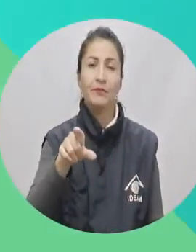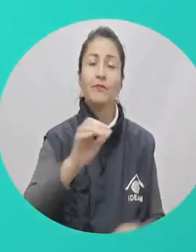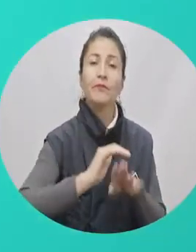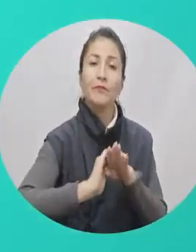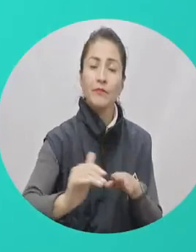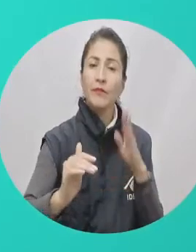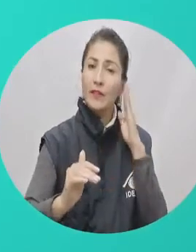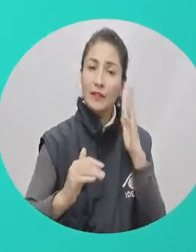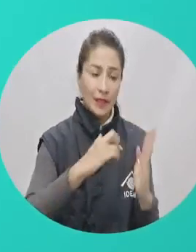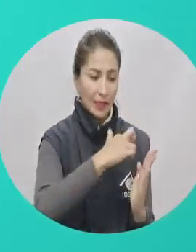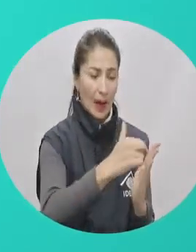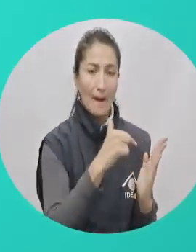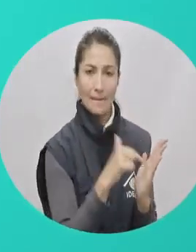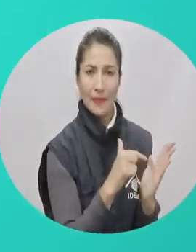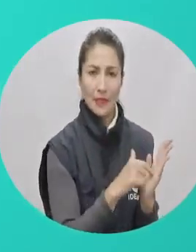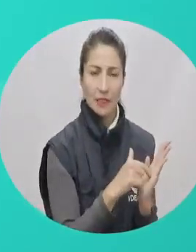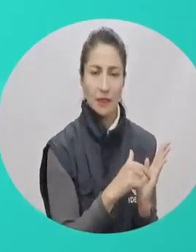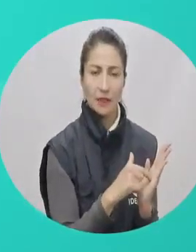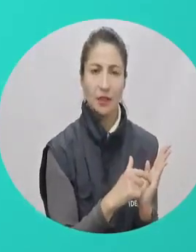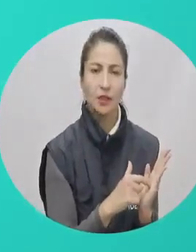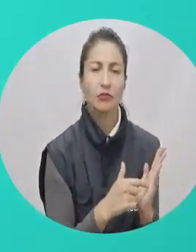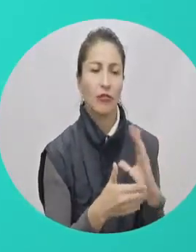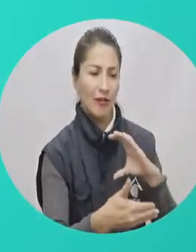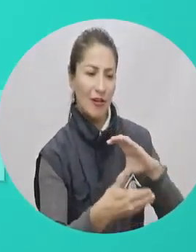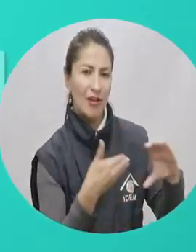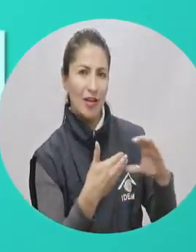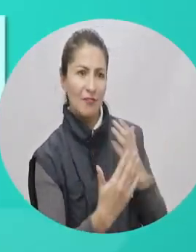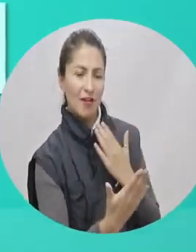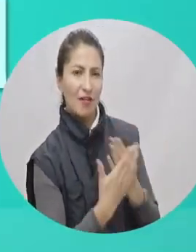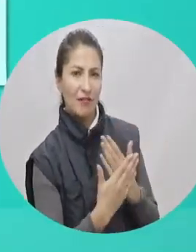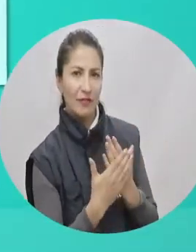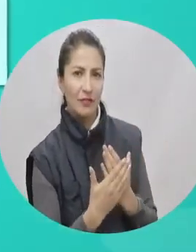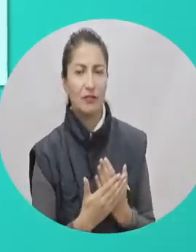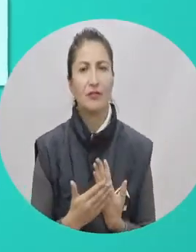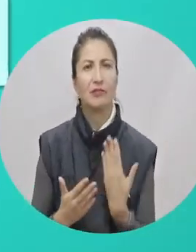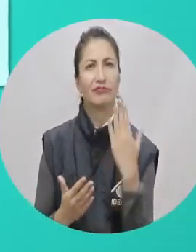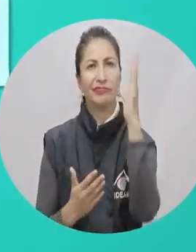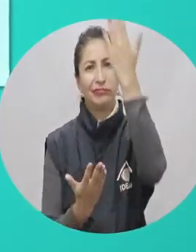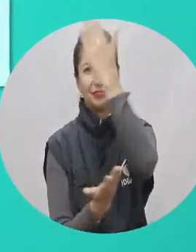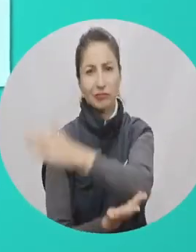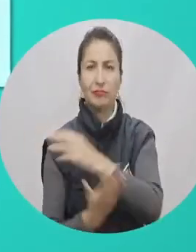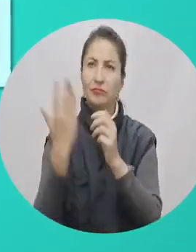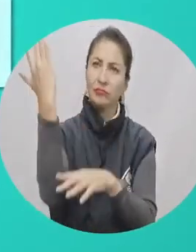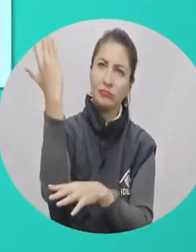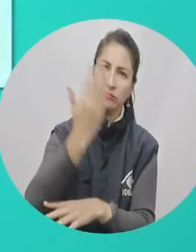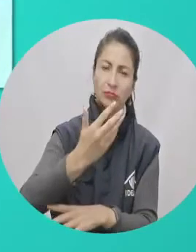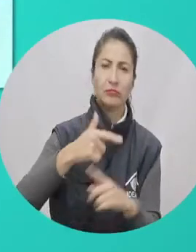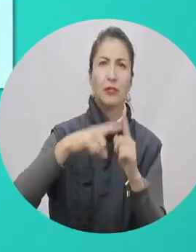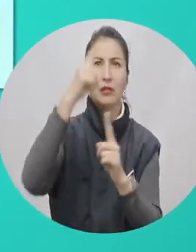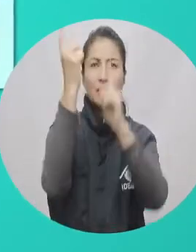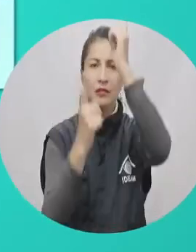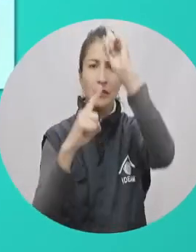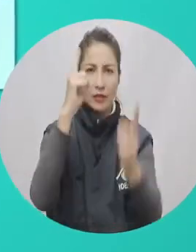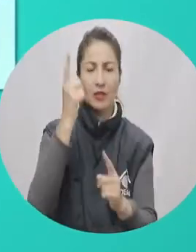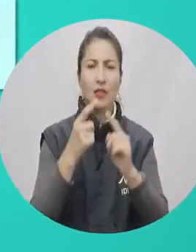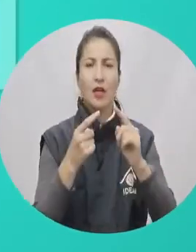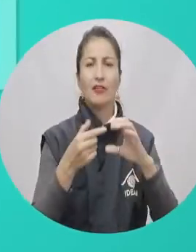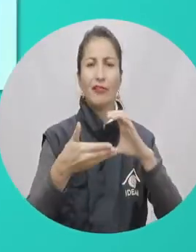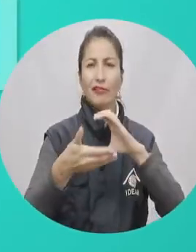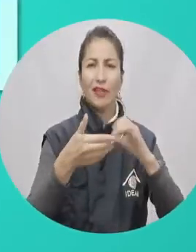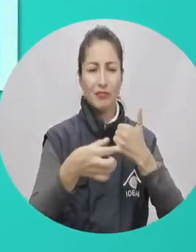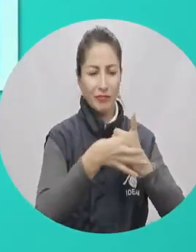www.idean.gov.co. Te invitamos a consultar la aplicación Mi Pronóstico del IDEAN. Ahora con información sobre deforestación,